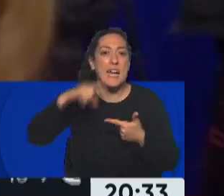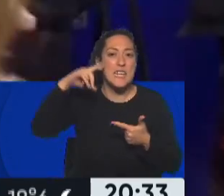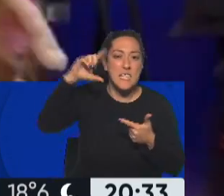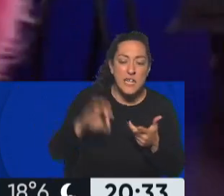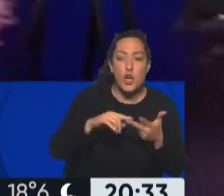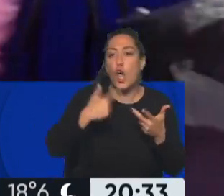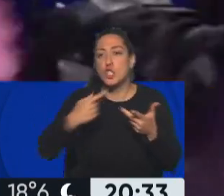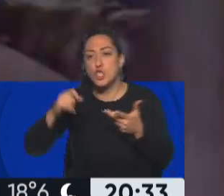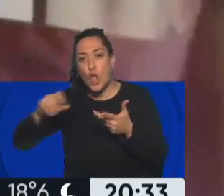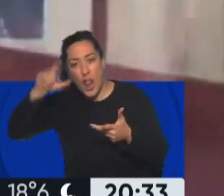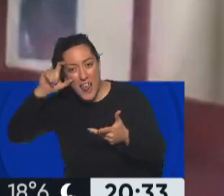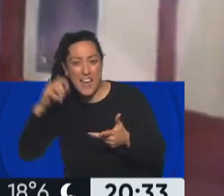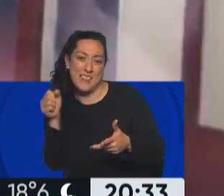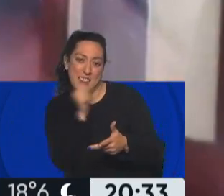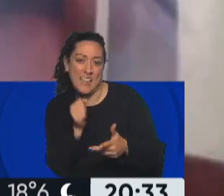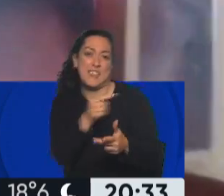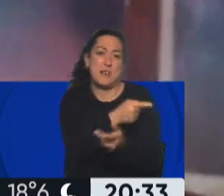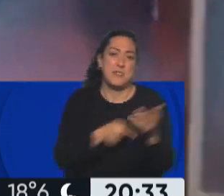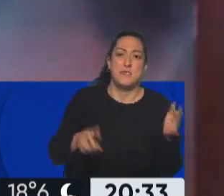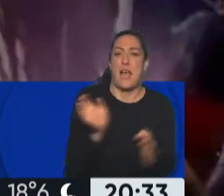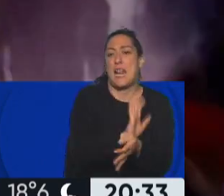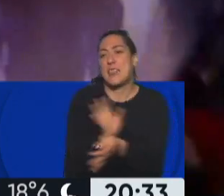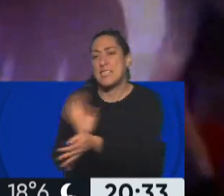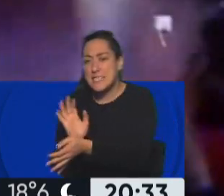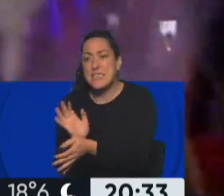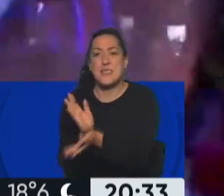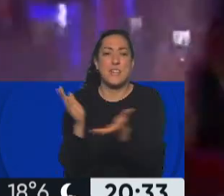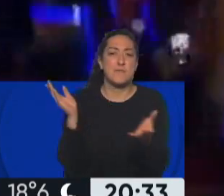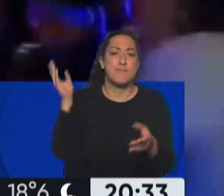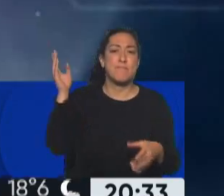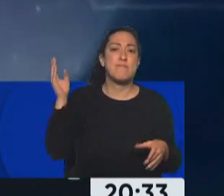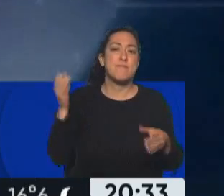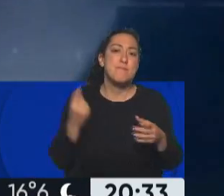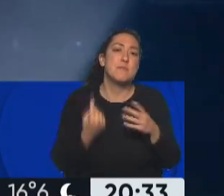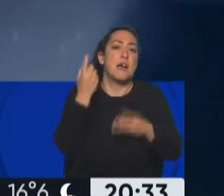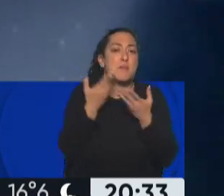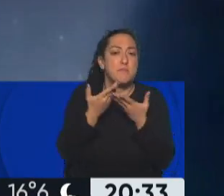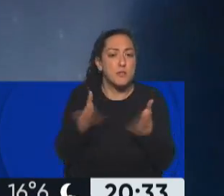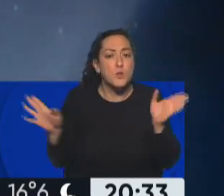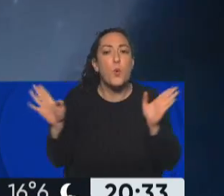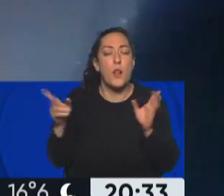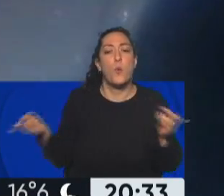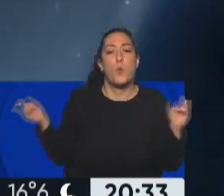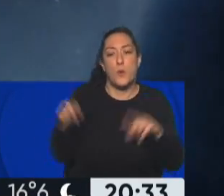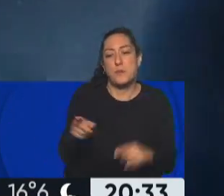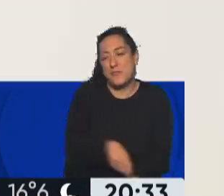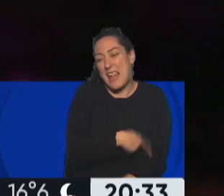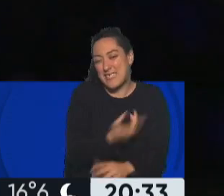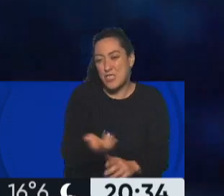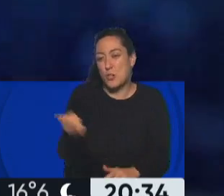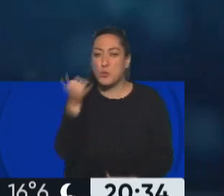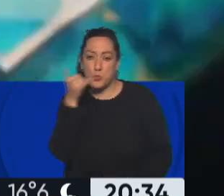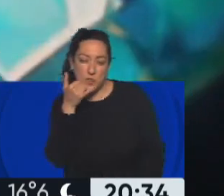Sole Pastorutti, un montón de artistas que van a estar presentes en este sketch de apertura. Y después el clásico de Susana,